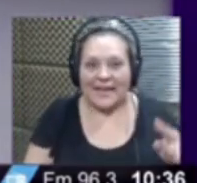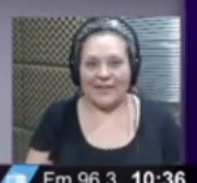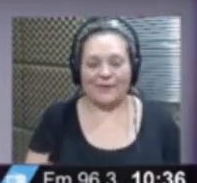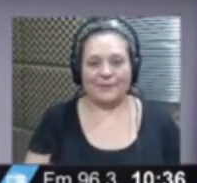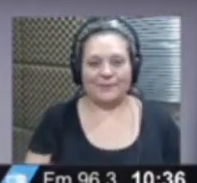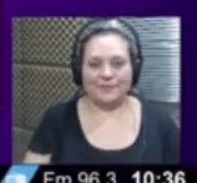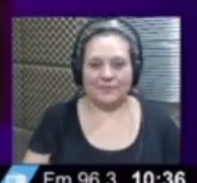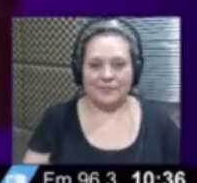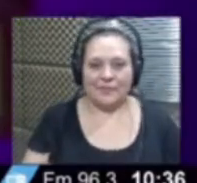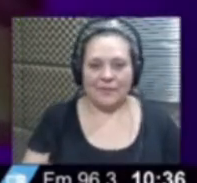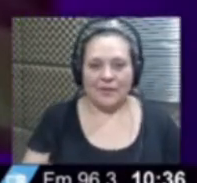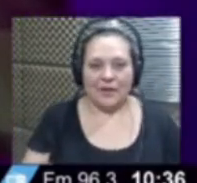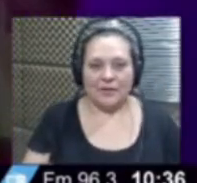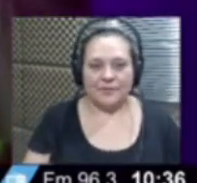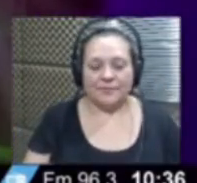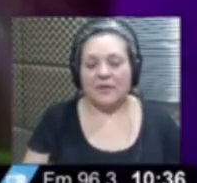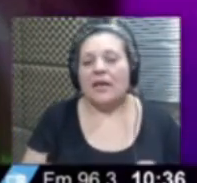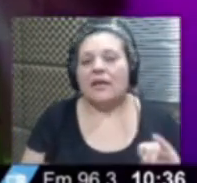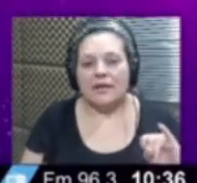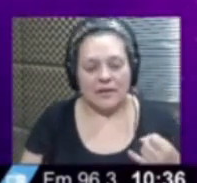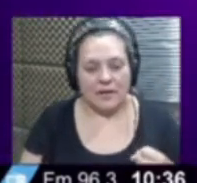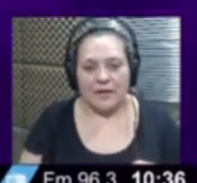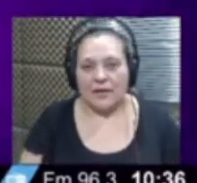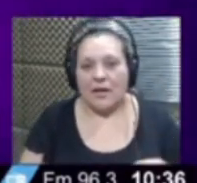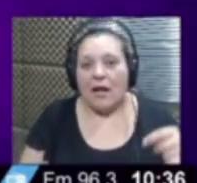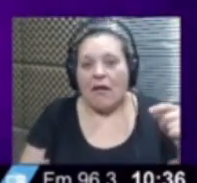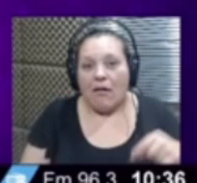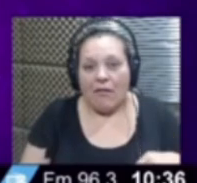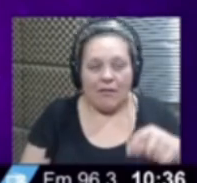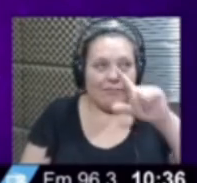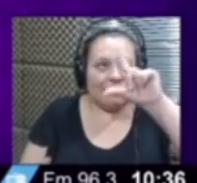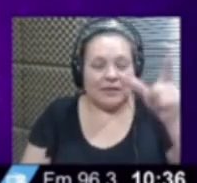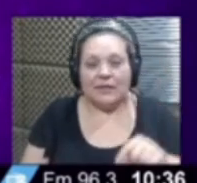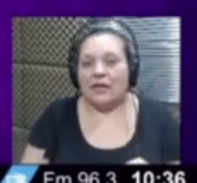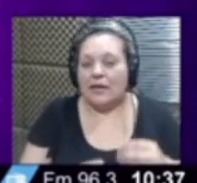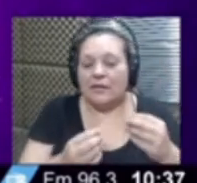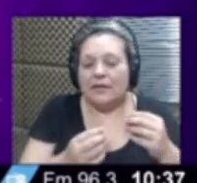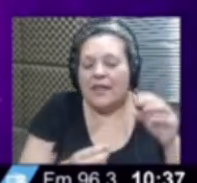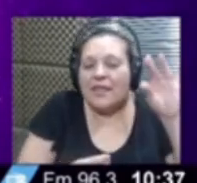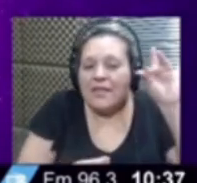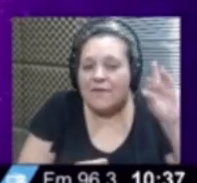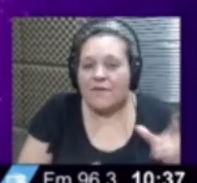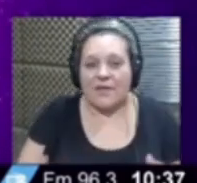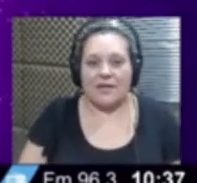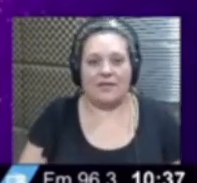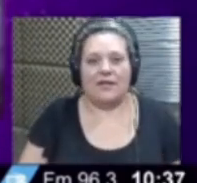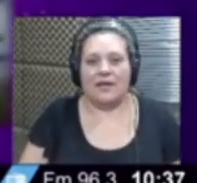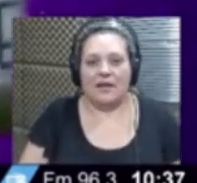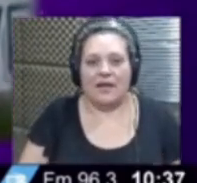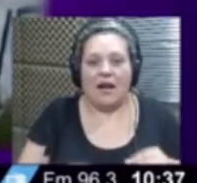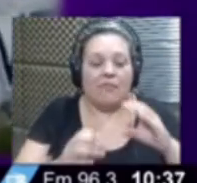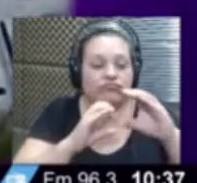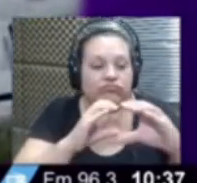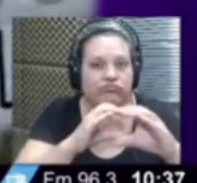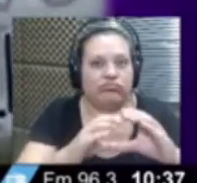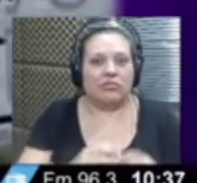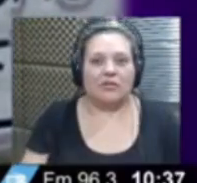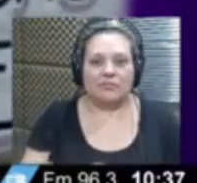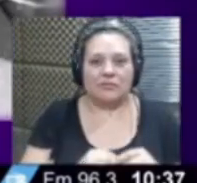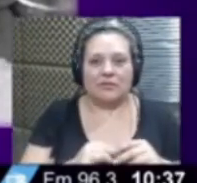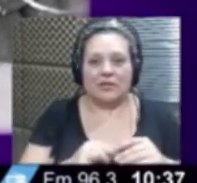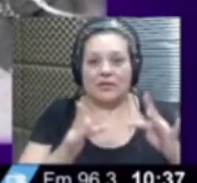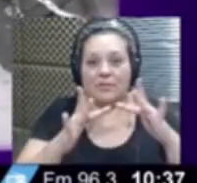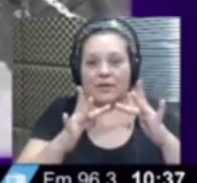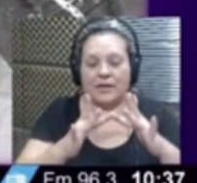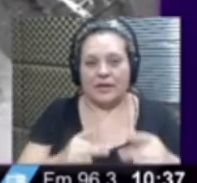culpa de las pésimas comunicaciones que tiene el país. Así que, Leticia, gracias, gracias por estar, porque sé que además no estás